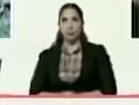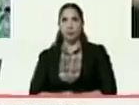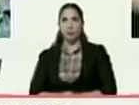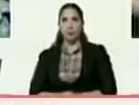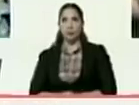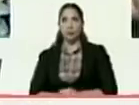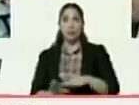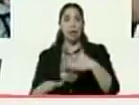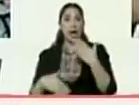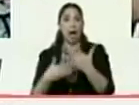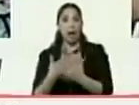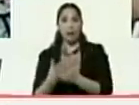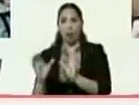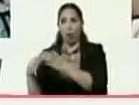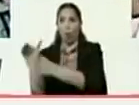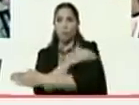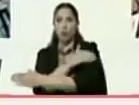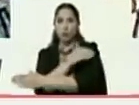hasta que la derecha